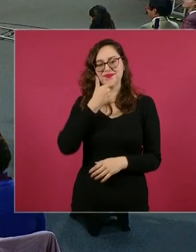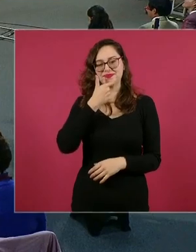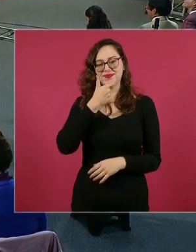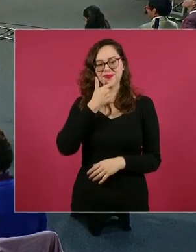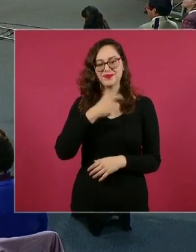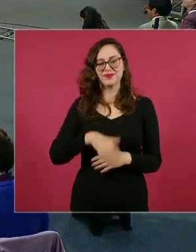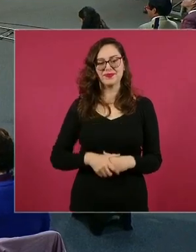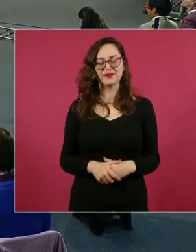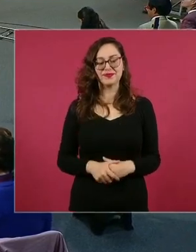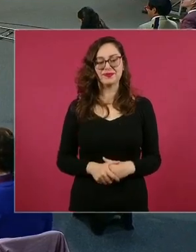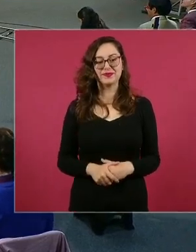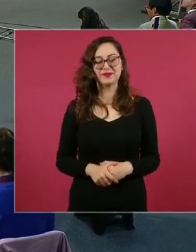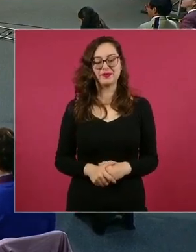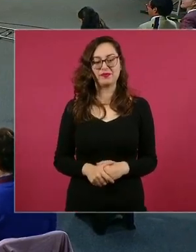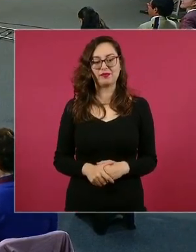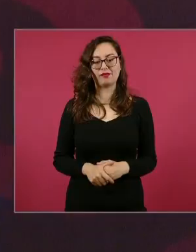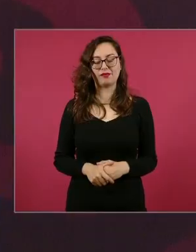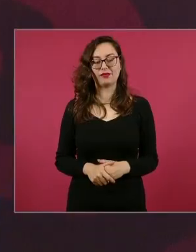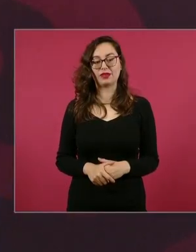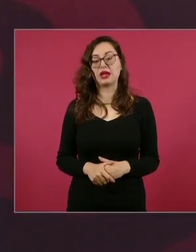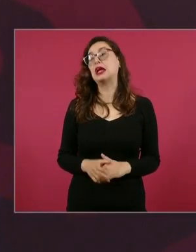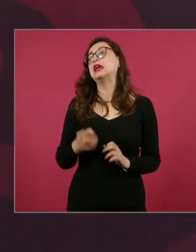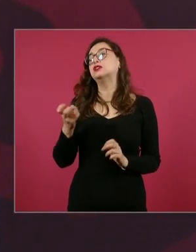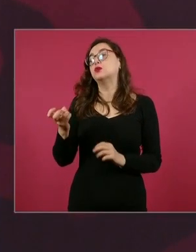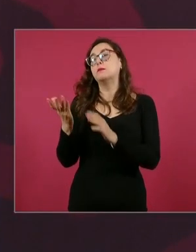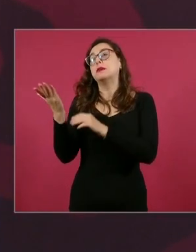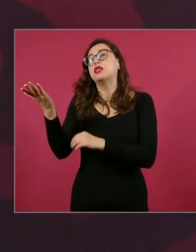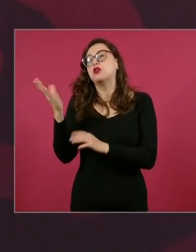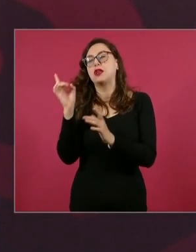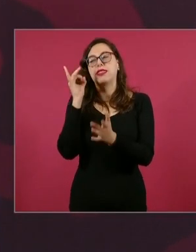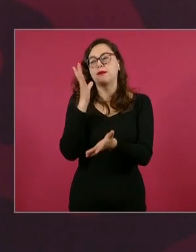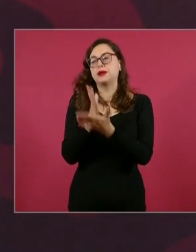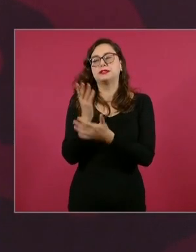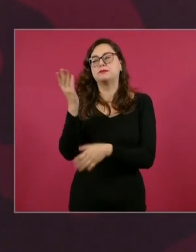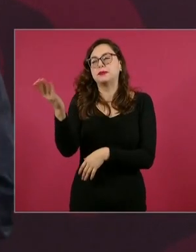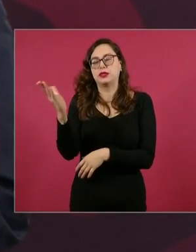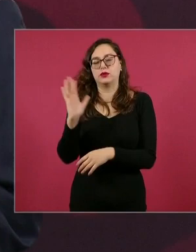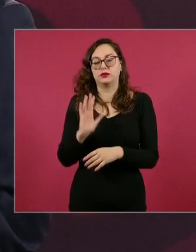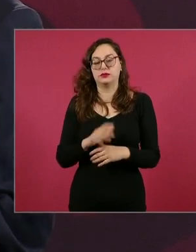Nada más eso les les pido